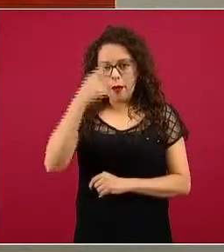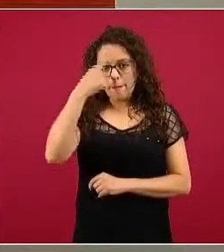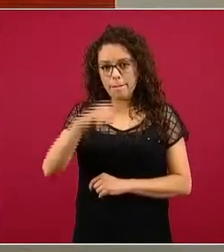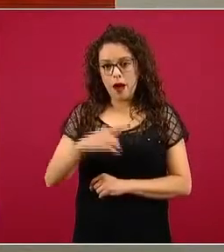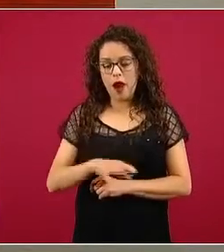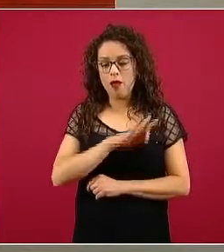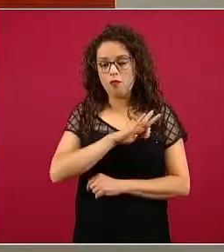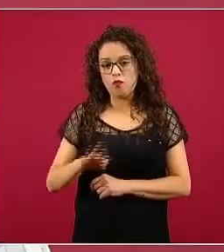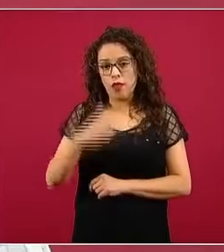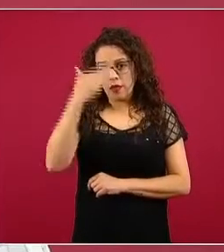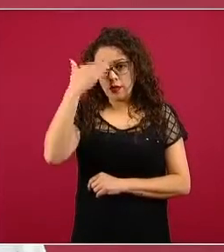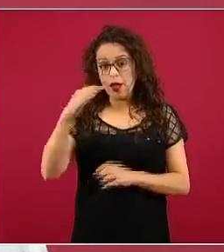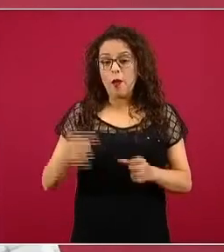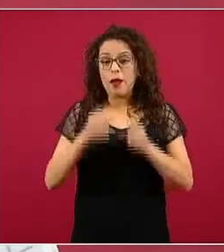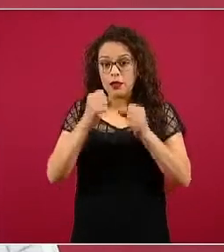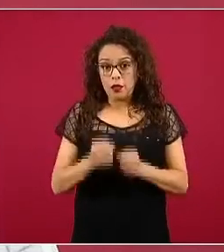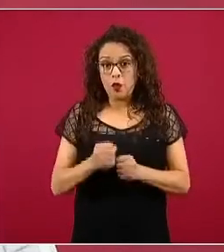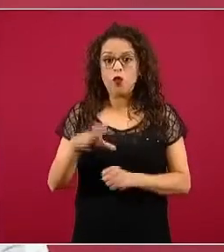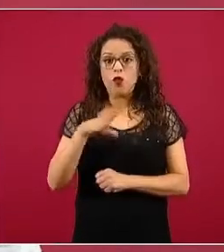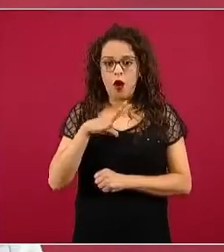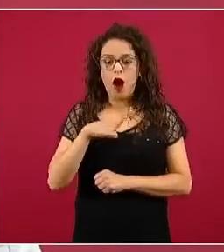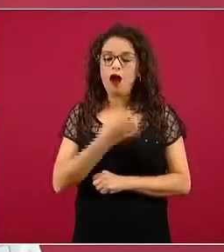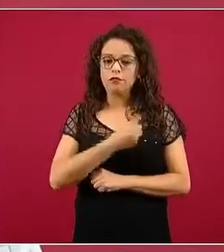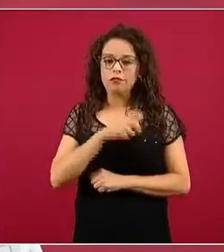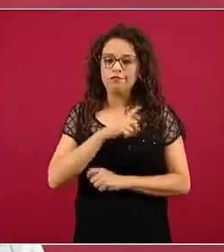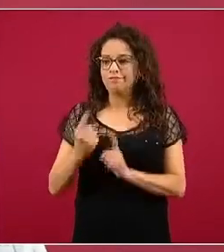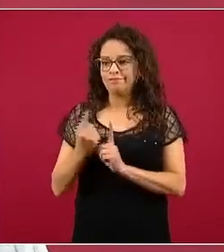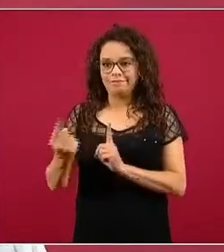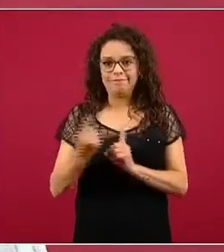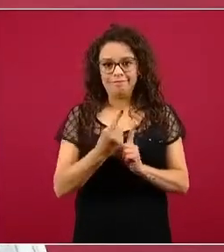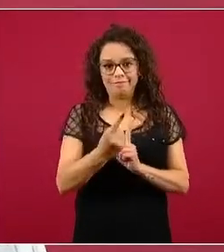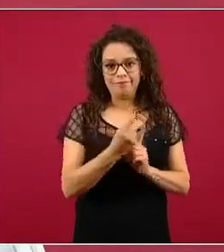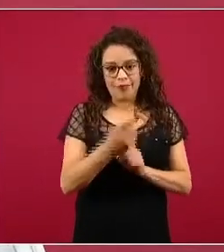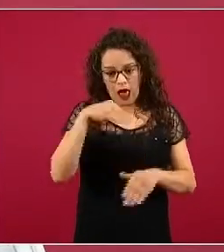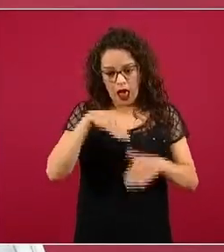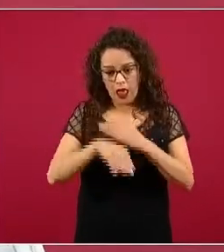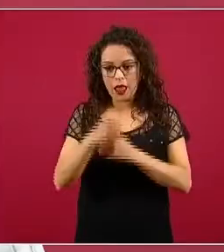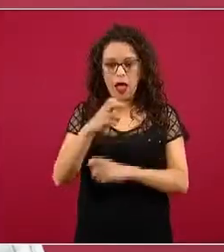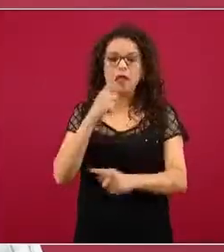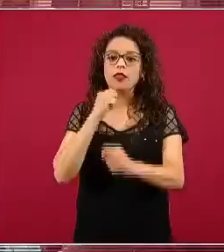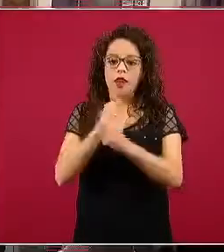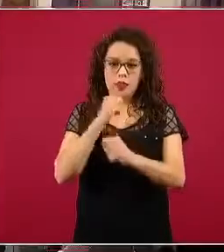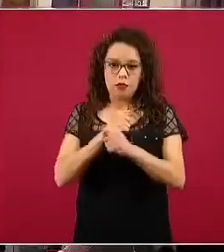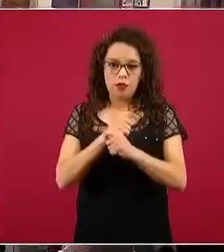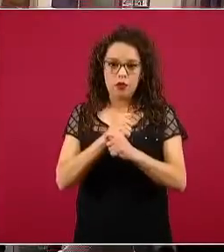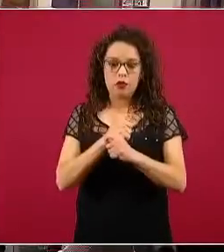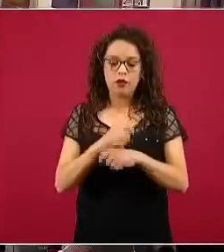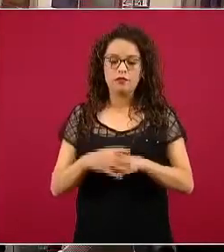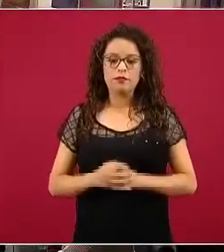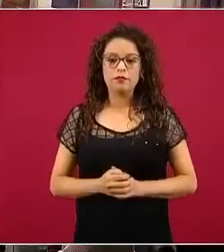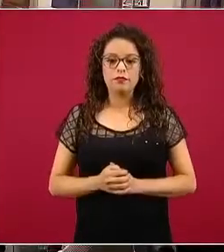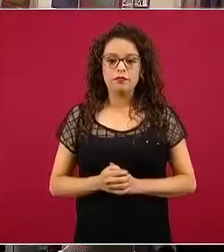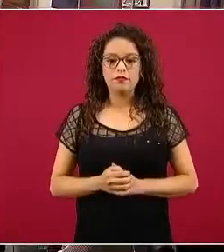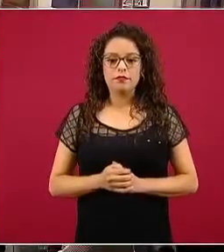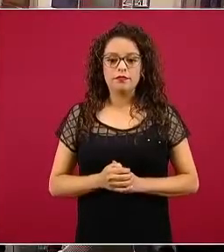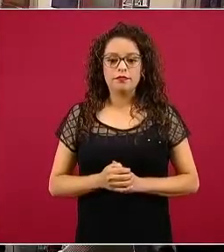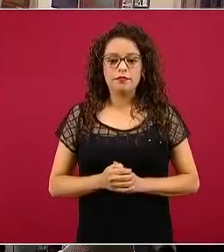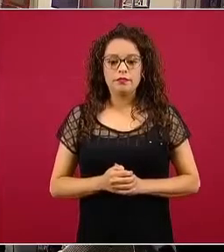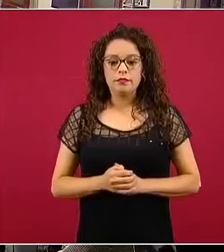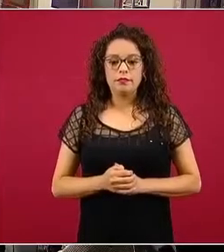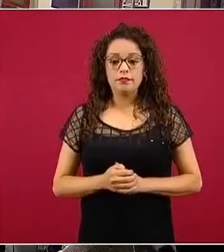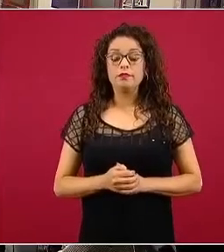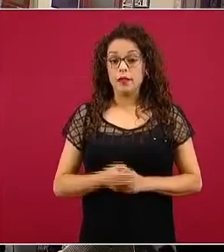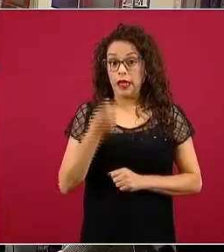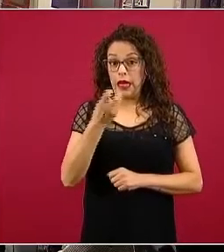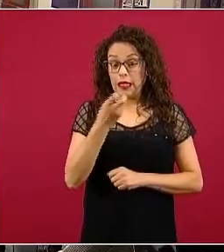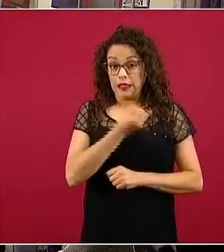la sana distancia al interior de todos estos transportes, reconociendo a la sana distancia precisamente como una de